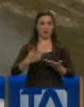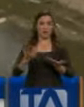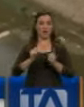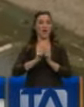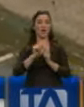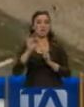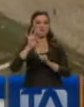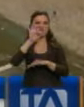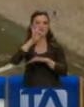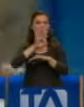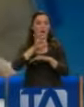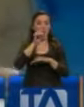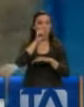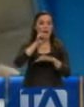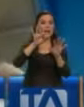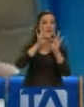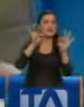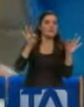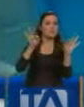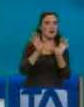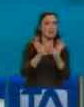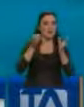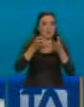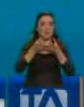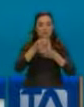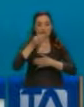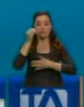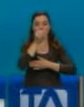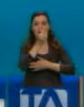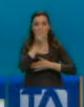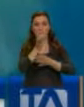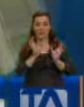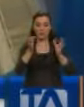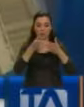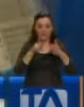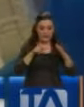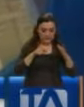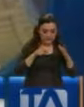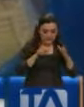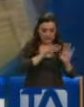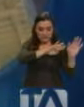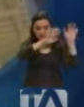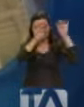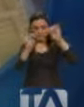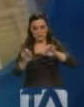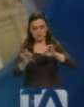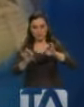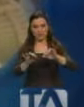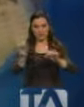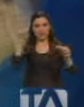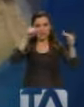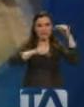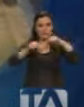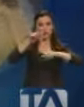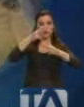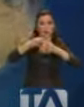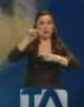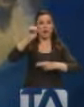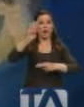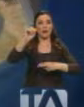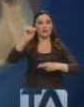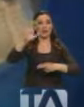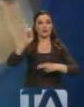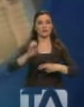agua limpia, así que tómese un tiempo y revise sus floreros o reservorios de agua. Tápelos y coloque abate en el agua.